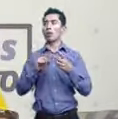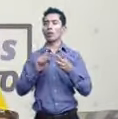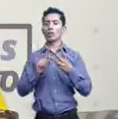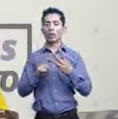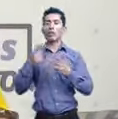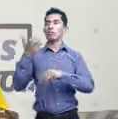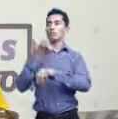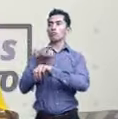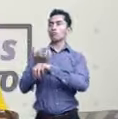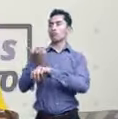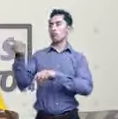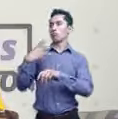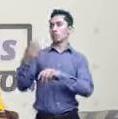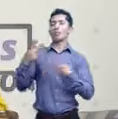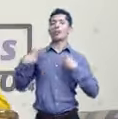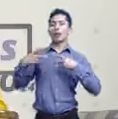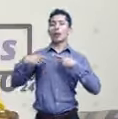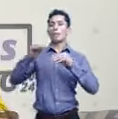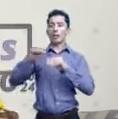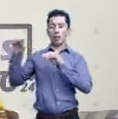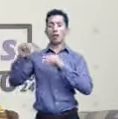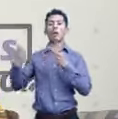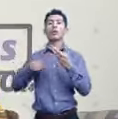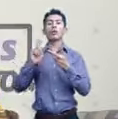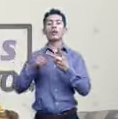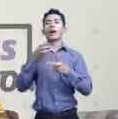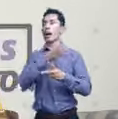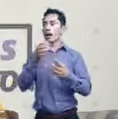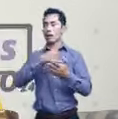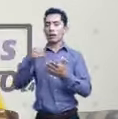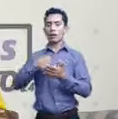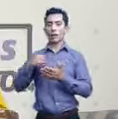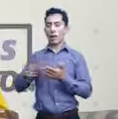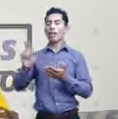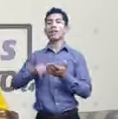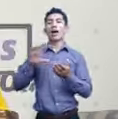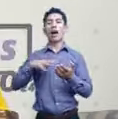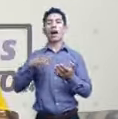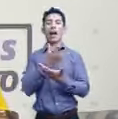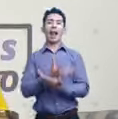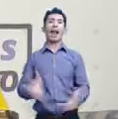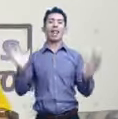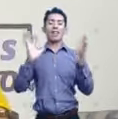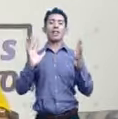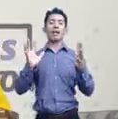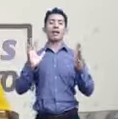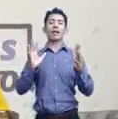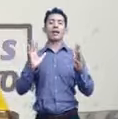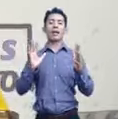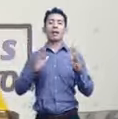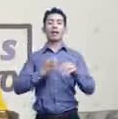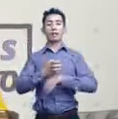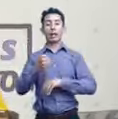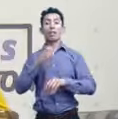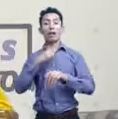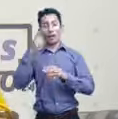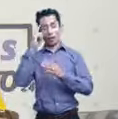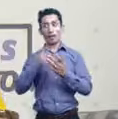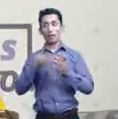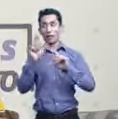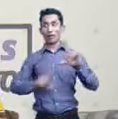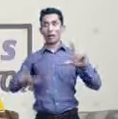llegan de Estados Unidos de todos nuestros migrantes. La segunda es el campo elegido que tenemos, que es el más grande de todo el estado y